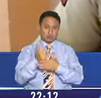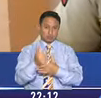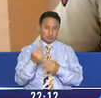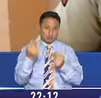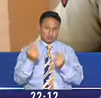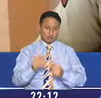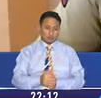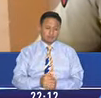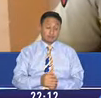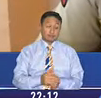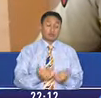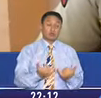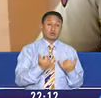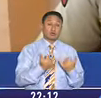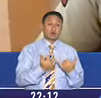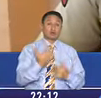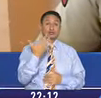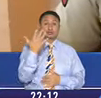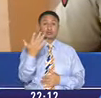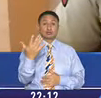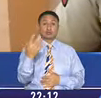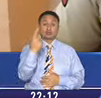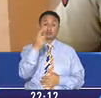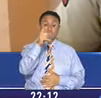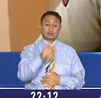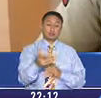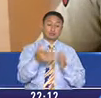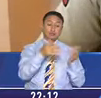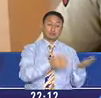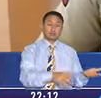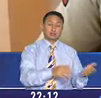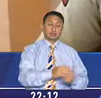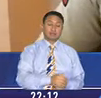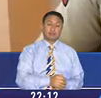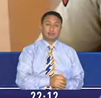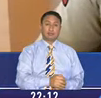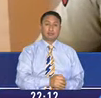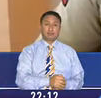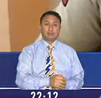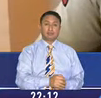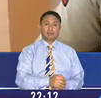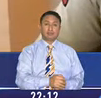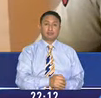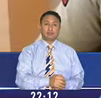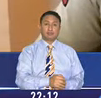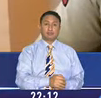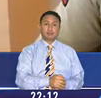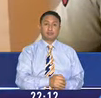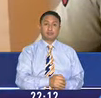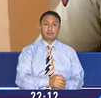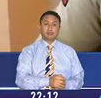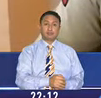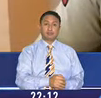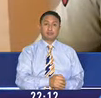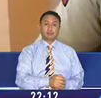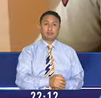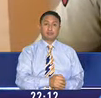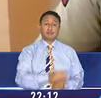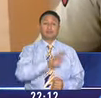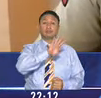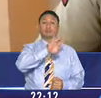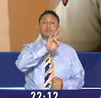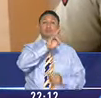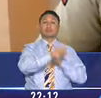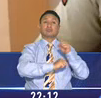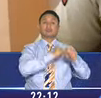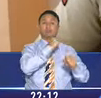turno el día de hoy de los cinco heridos ya tenemos una persona fallecida de nombres bpcm de 47 años de